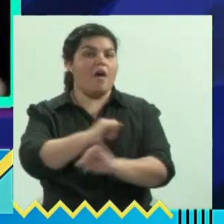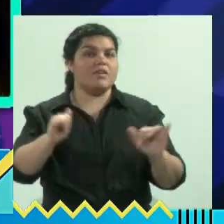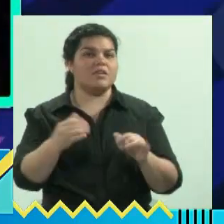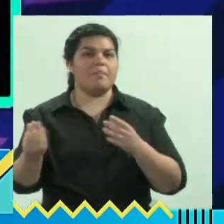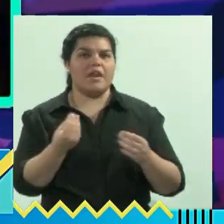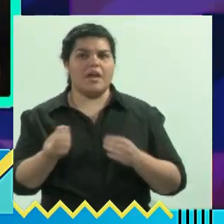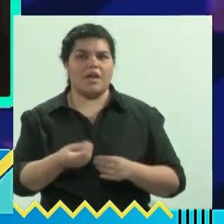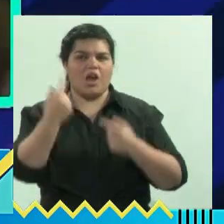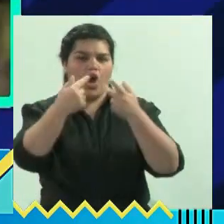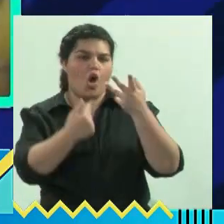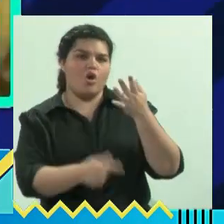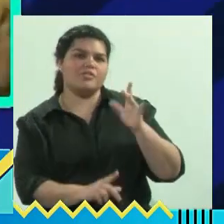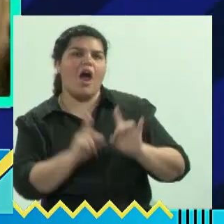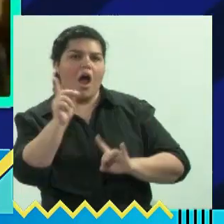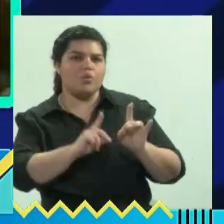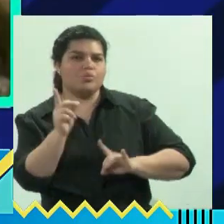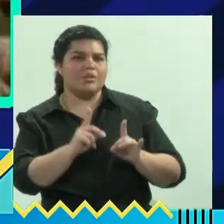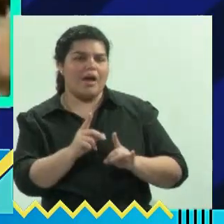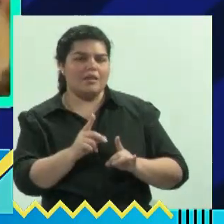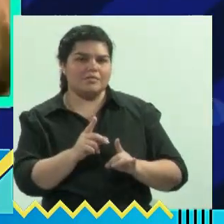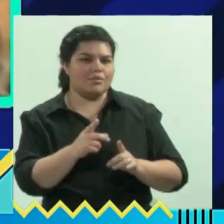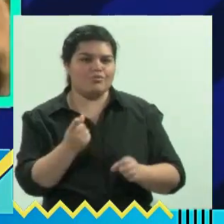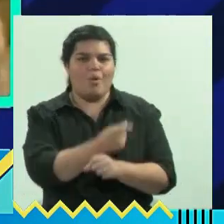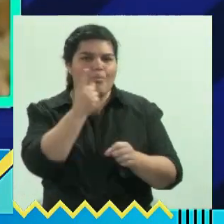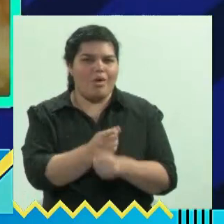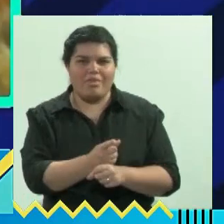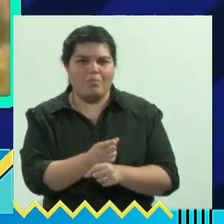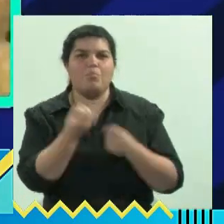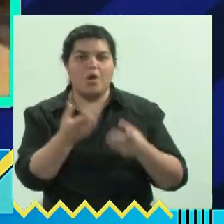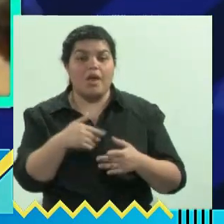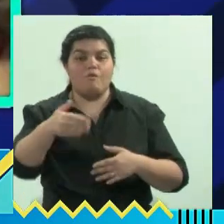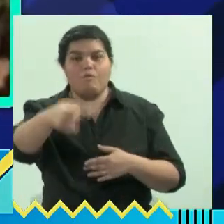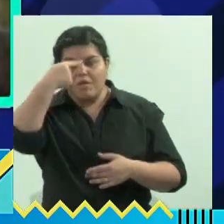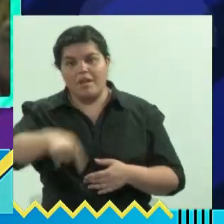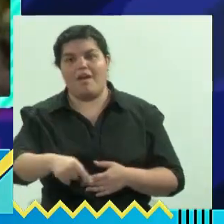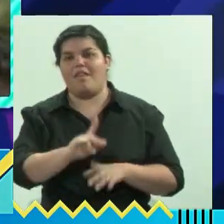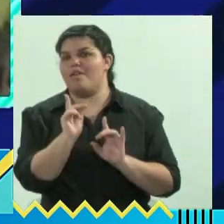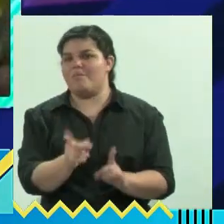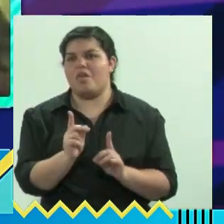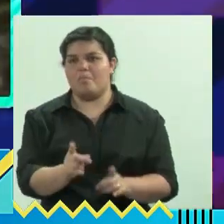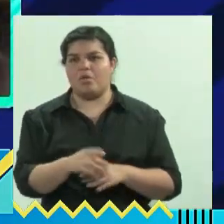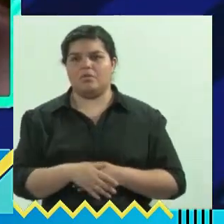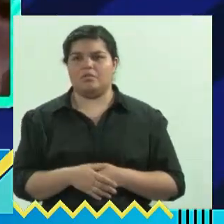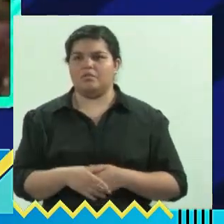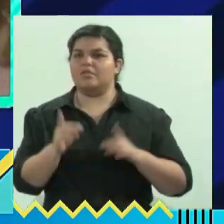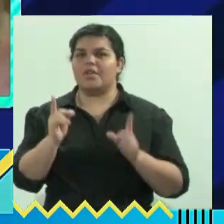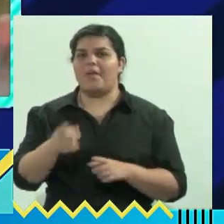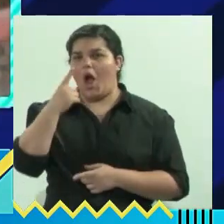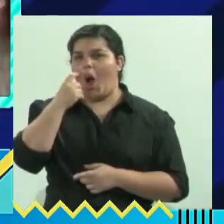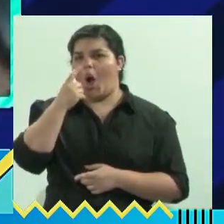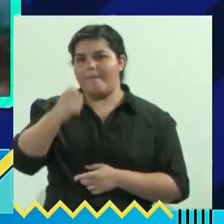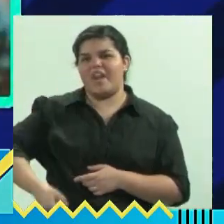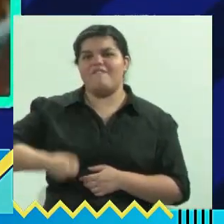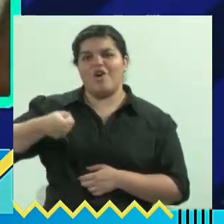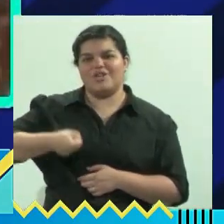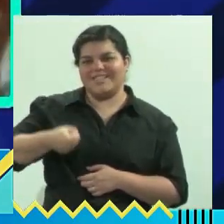hacer ciertas cosas, ¿no? Ahí lo entendía un poco yo. Y también, yendo a esta cuestión autorreferencial que decís vos, el señor de la bolsa. El famoso señor de